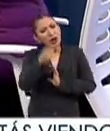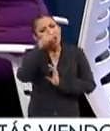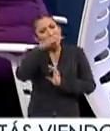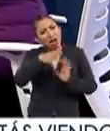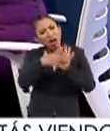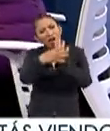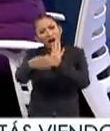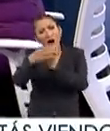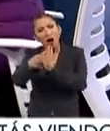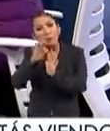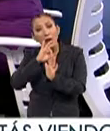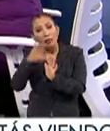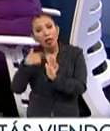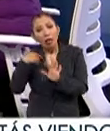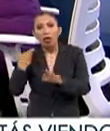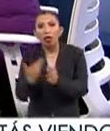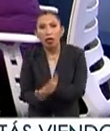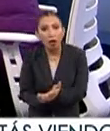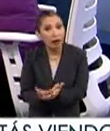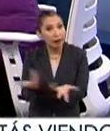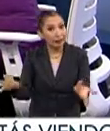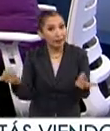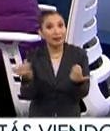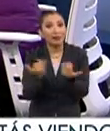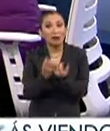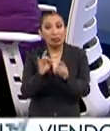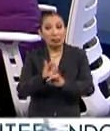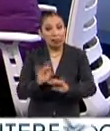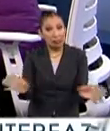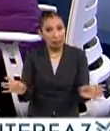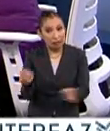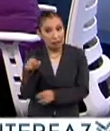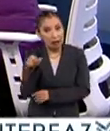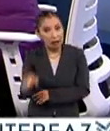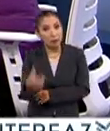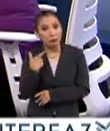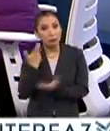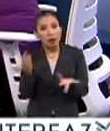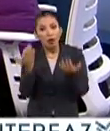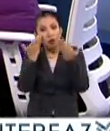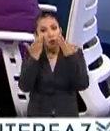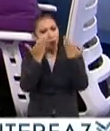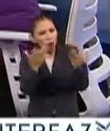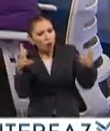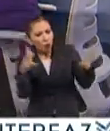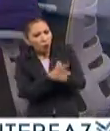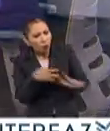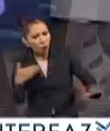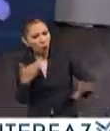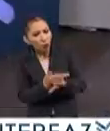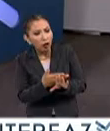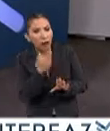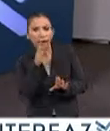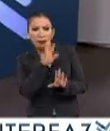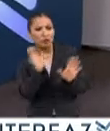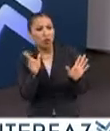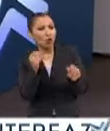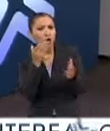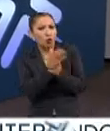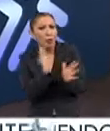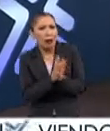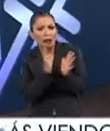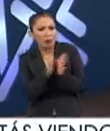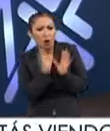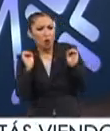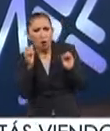contagia y tú puedes caer en una situación muy delicada y comprometedora al estar siendo testigo de una golpiza cuando a lo mejor ni querías